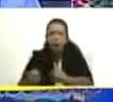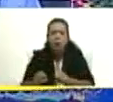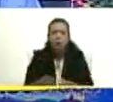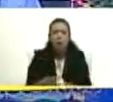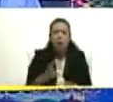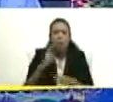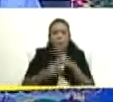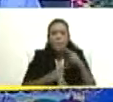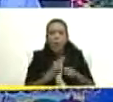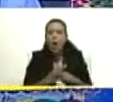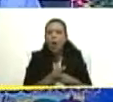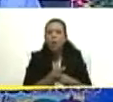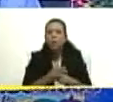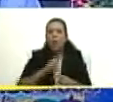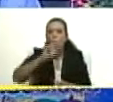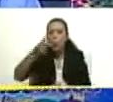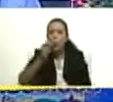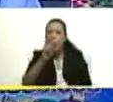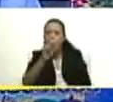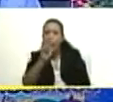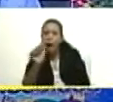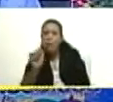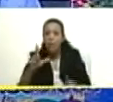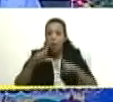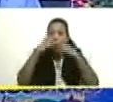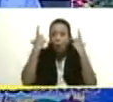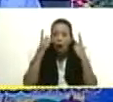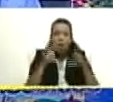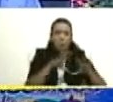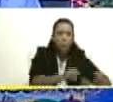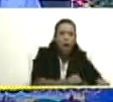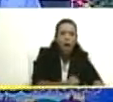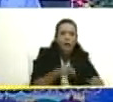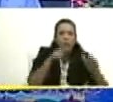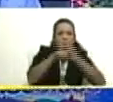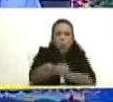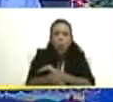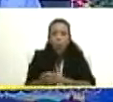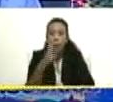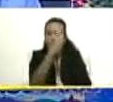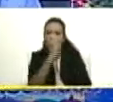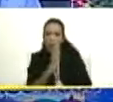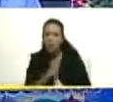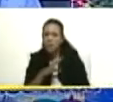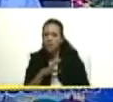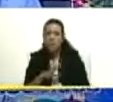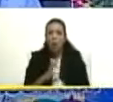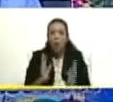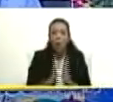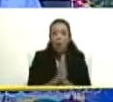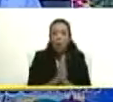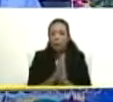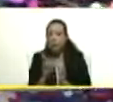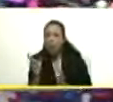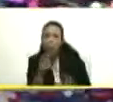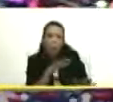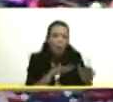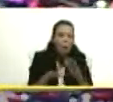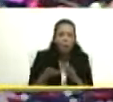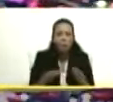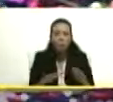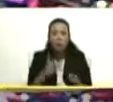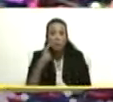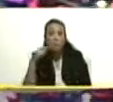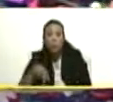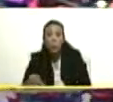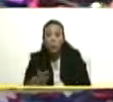de Guanta, el puerto de La Guaira, que iban a ingresar por Brasil, por Santa Elena y Guairén. Habían